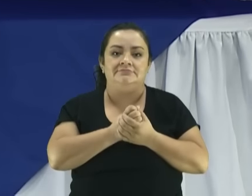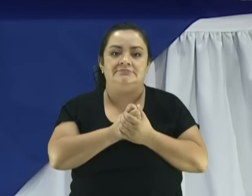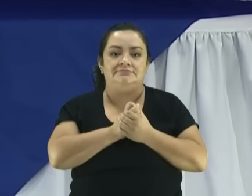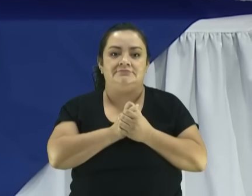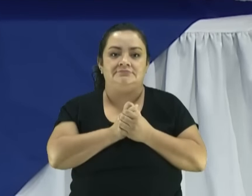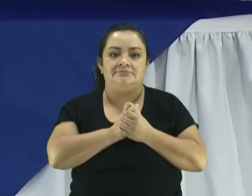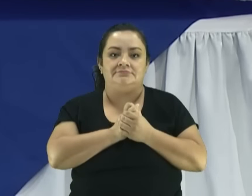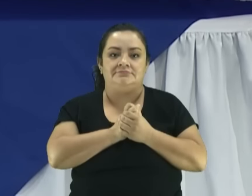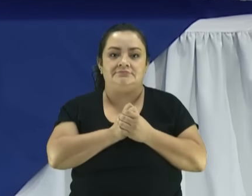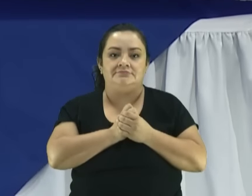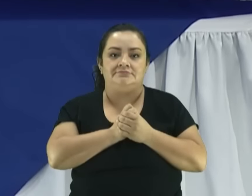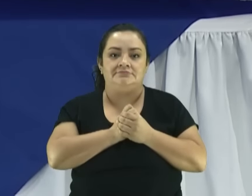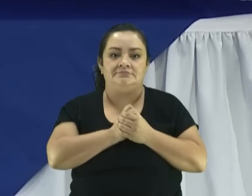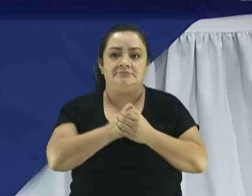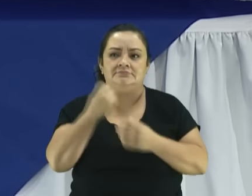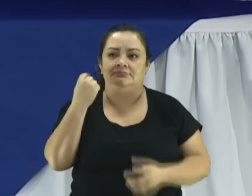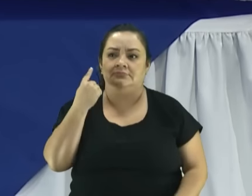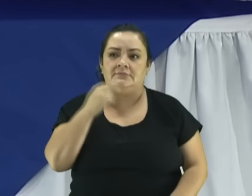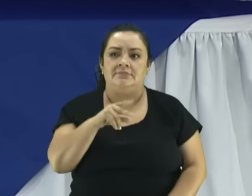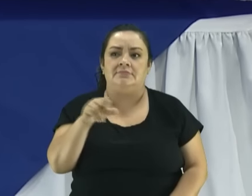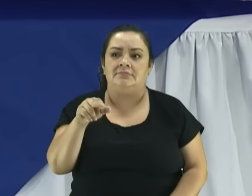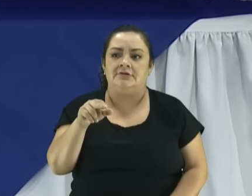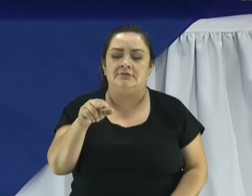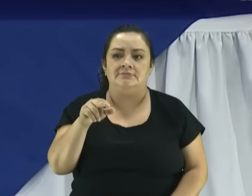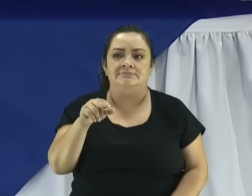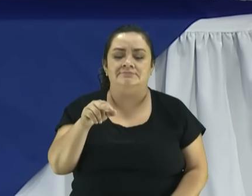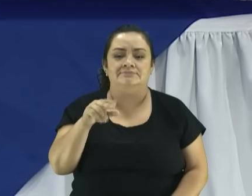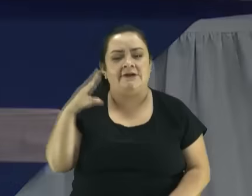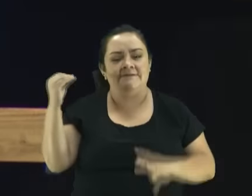evangelio que hablar con un amigo que está en un retiro